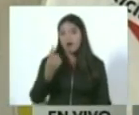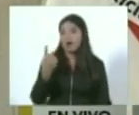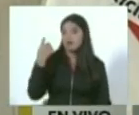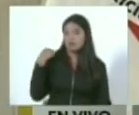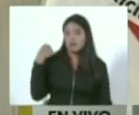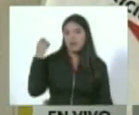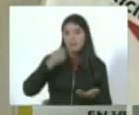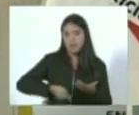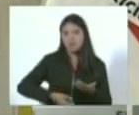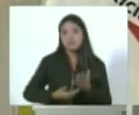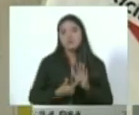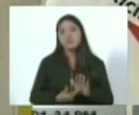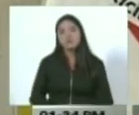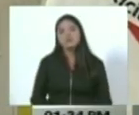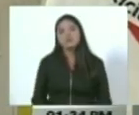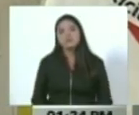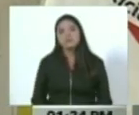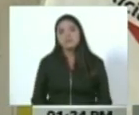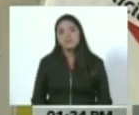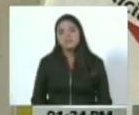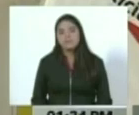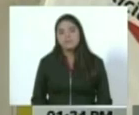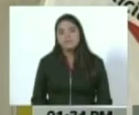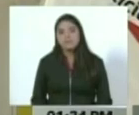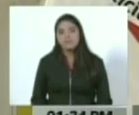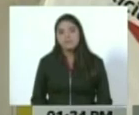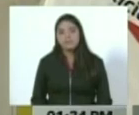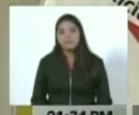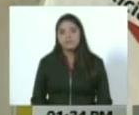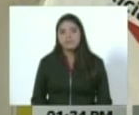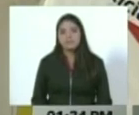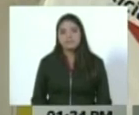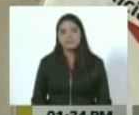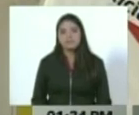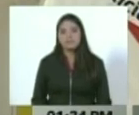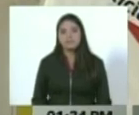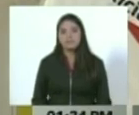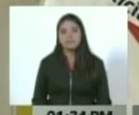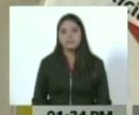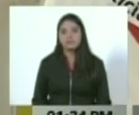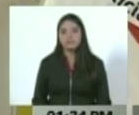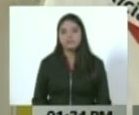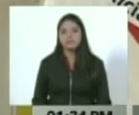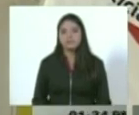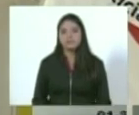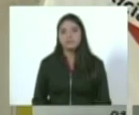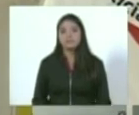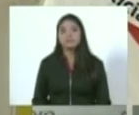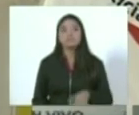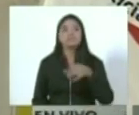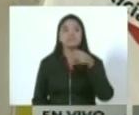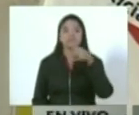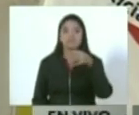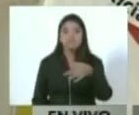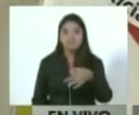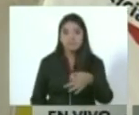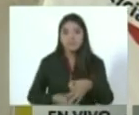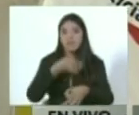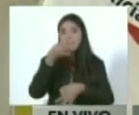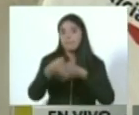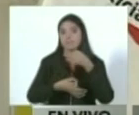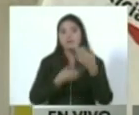ayer en su programa Con el Mazo Dando, en donde se establece una